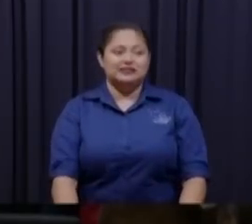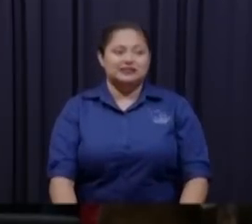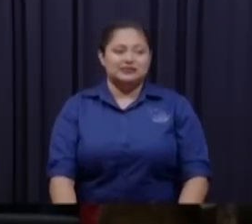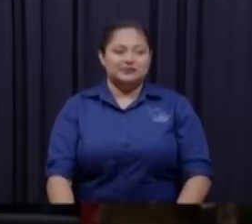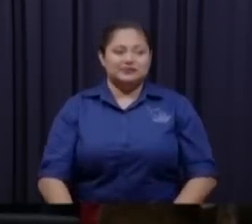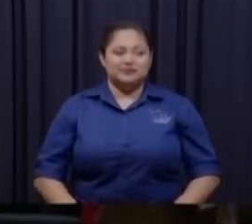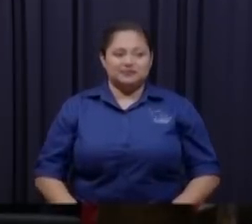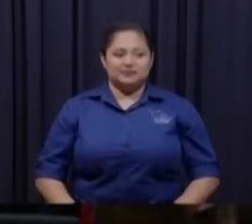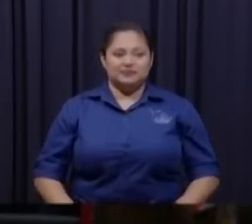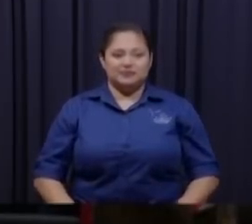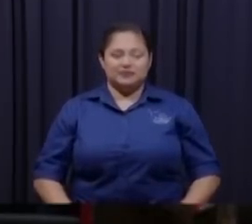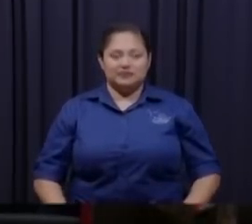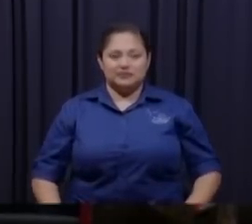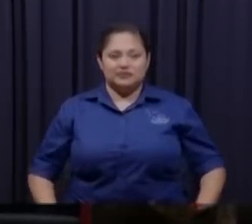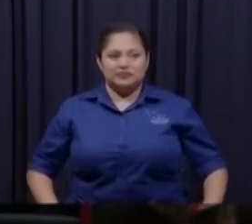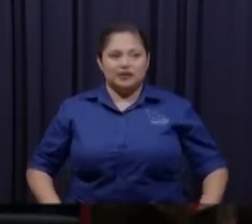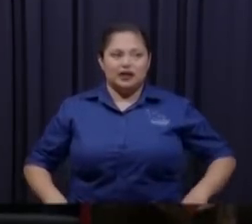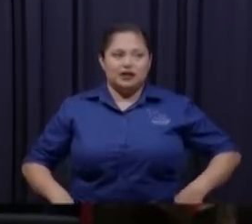Sí,